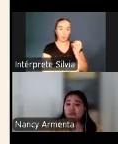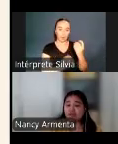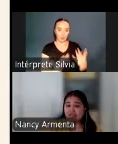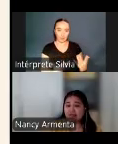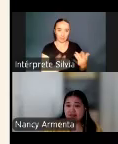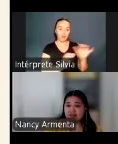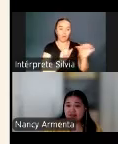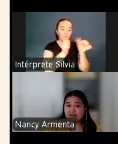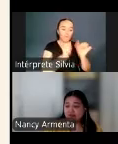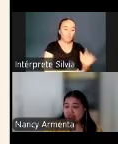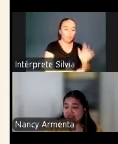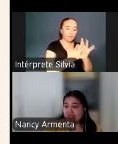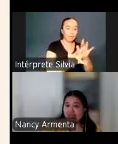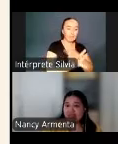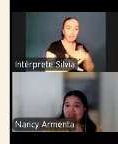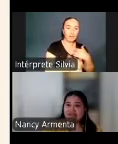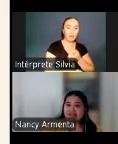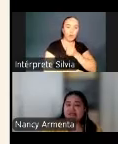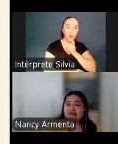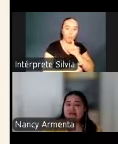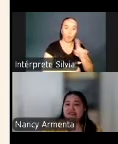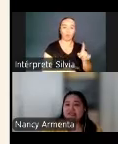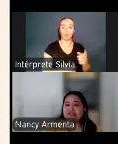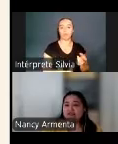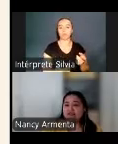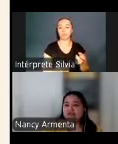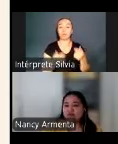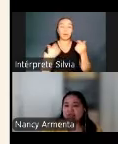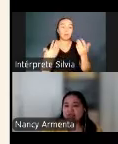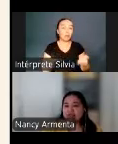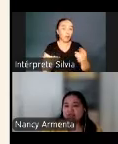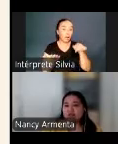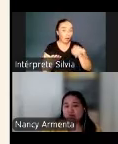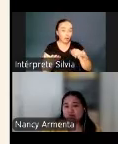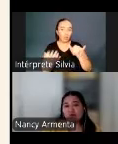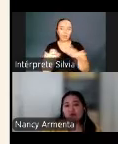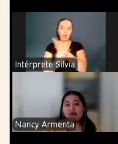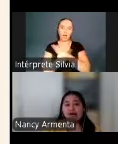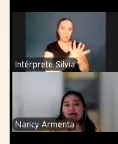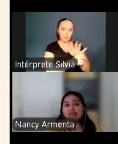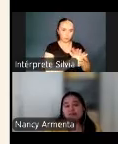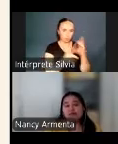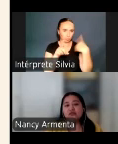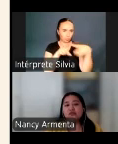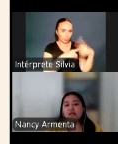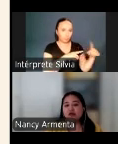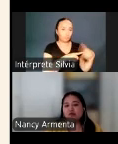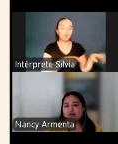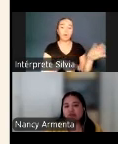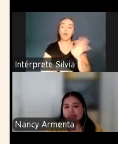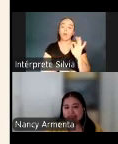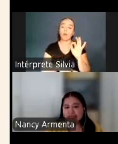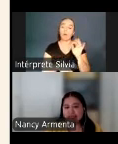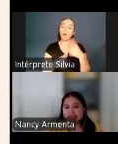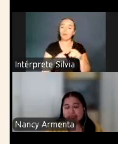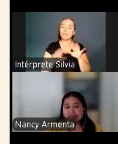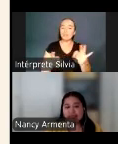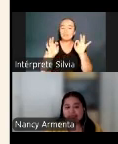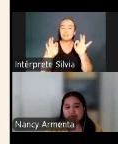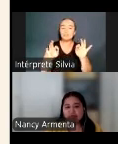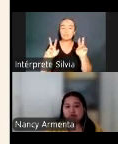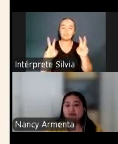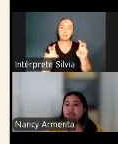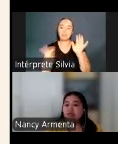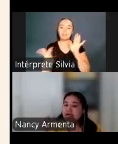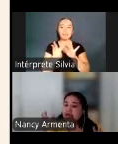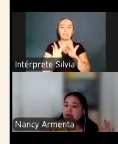o cómo desean tratados. Y ahí se establecen distintos dominios o aspectos sobre cómo debe ser ese